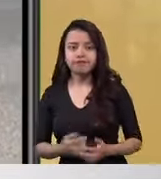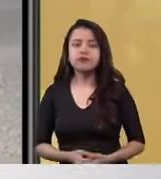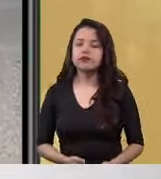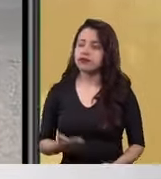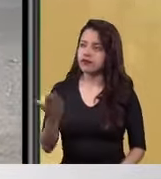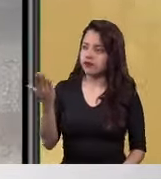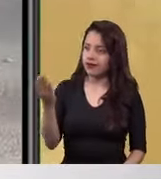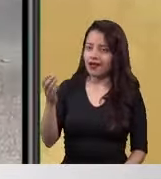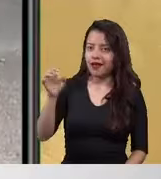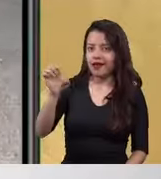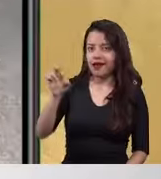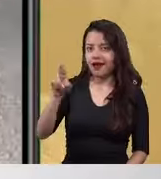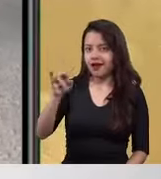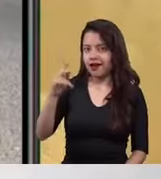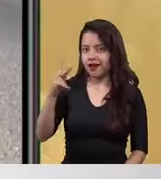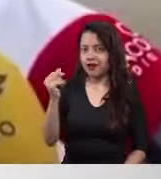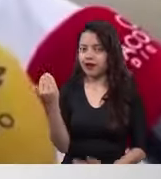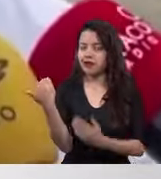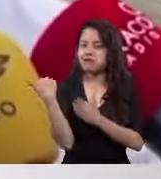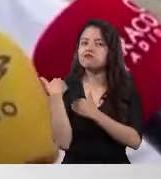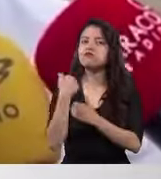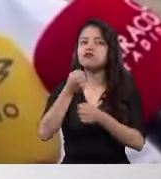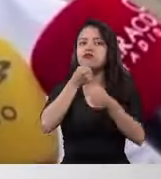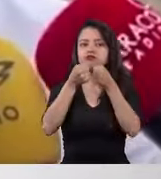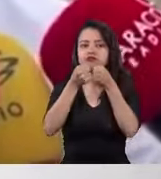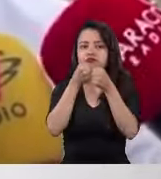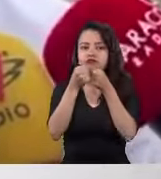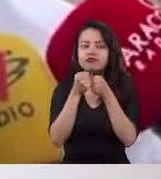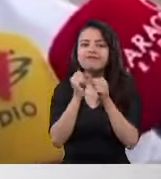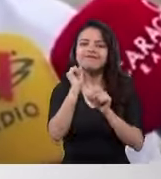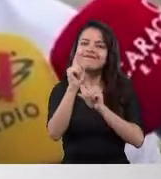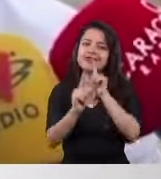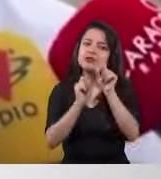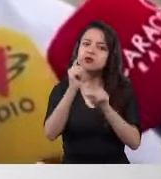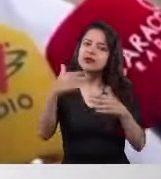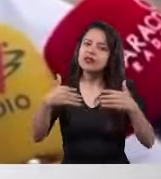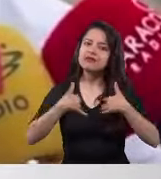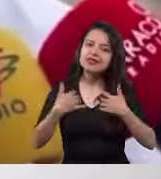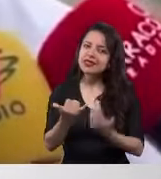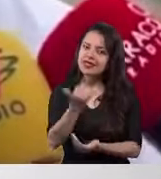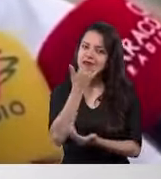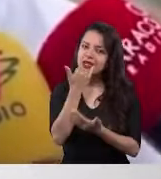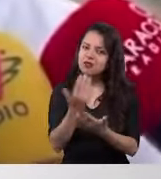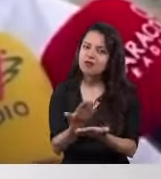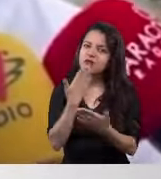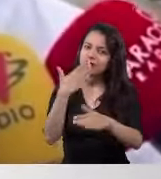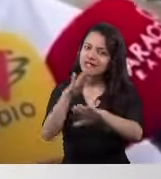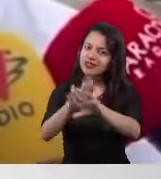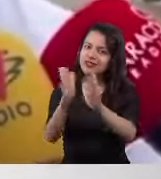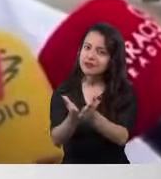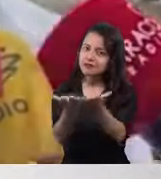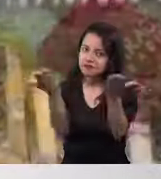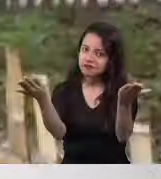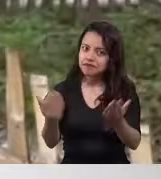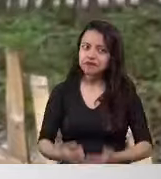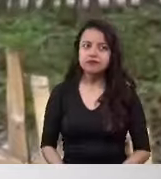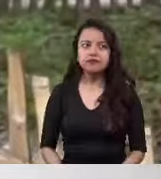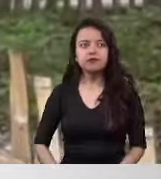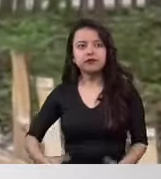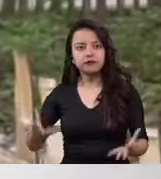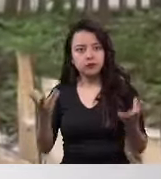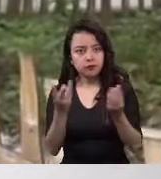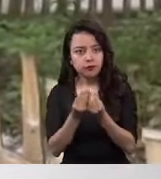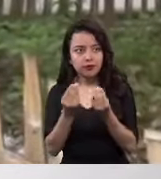Cauca, nos amplía toda la información, habló con las víctimas de este atentado y nos tiene mucha más información. Buenas tardes, Erika. Compañeros,